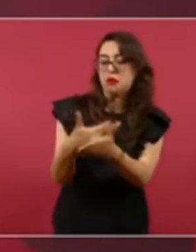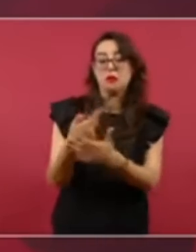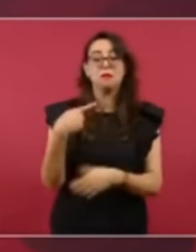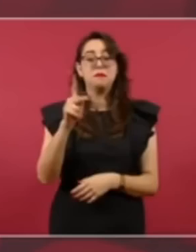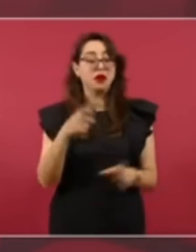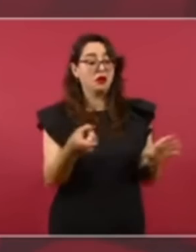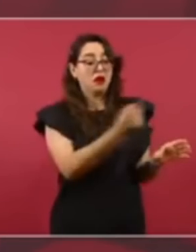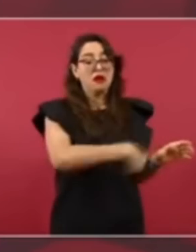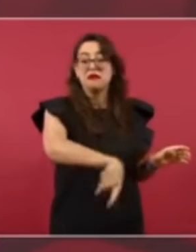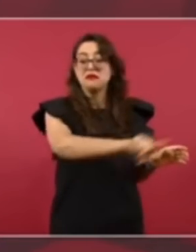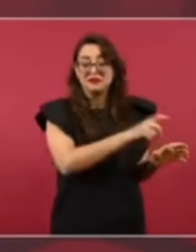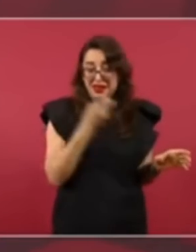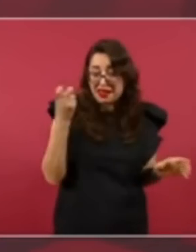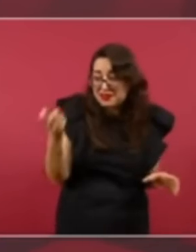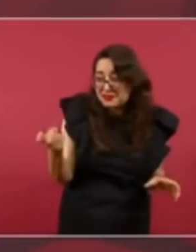sabiondos,